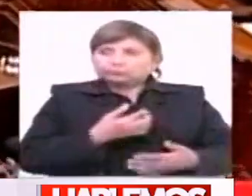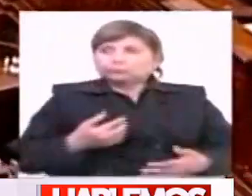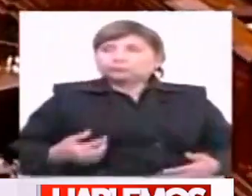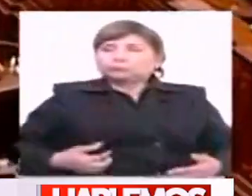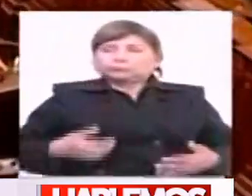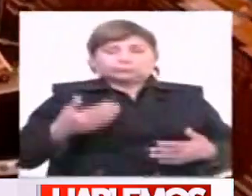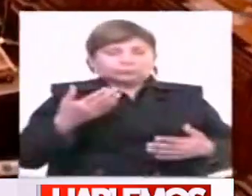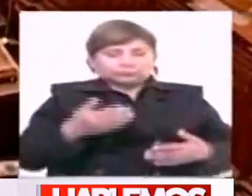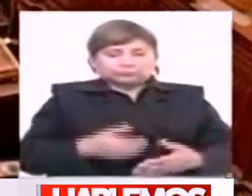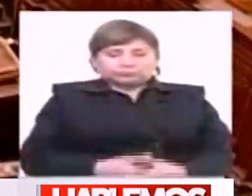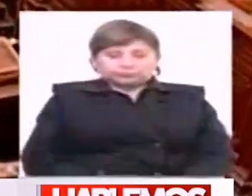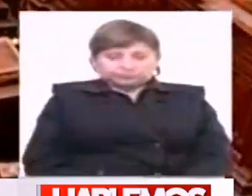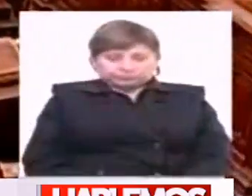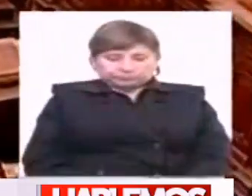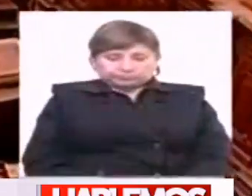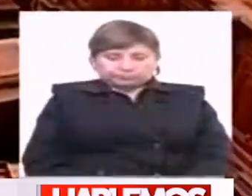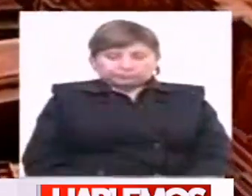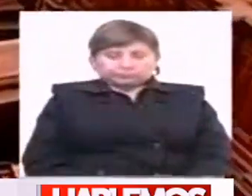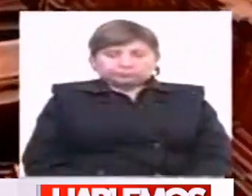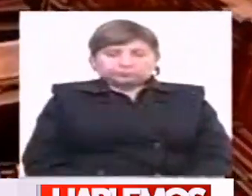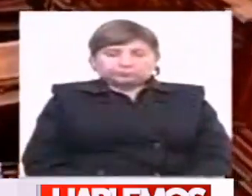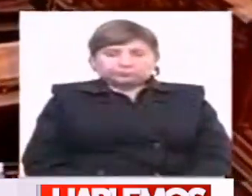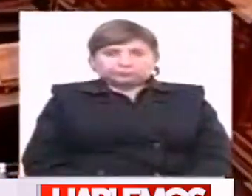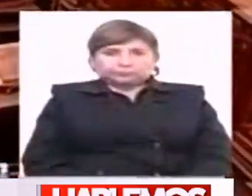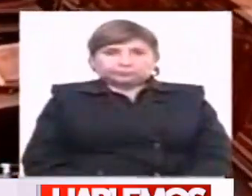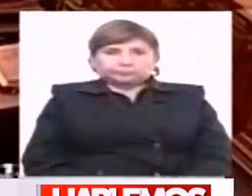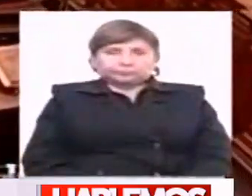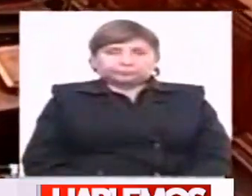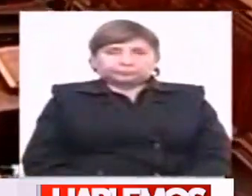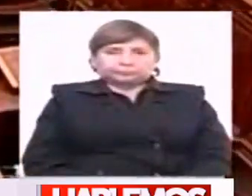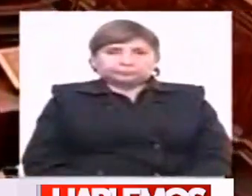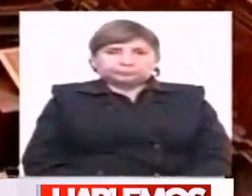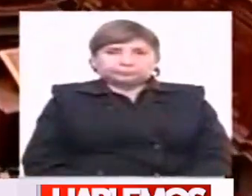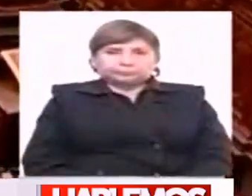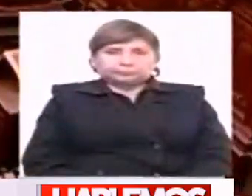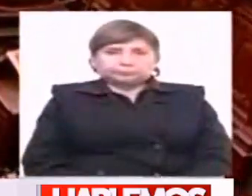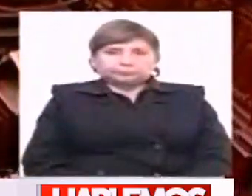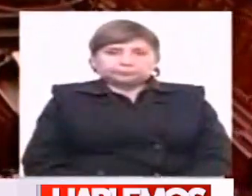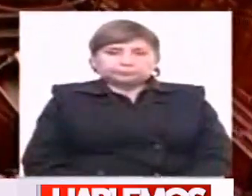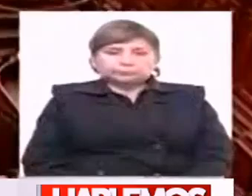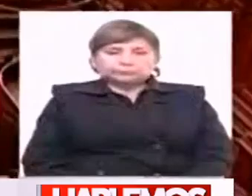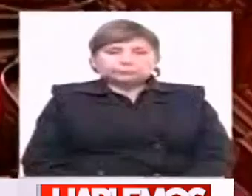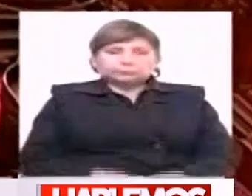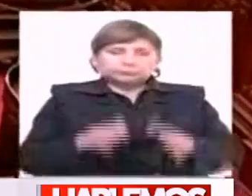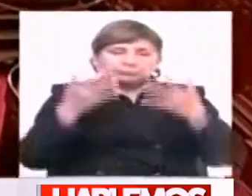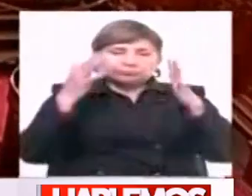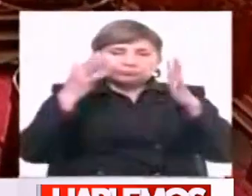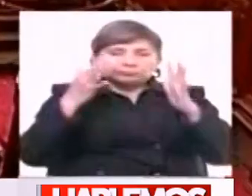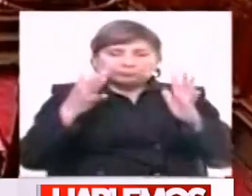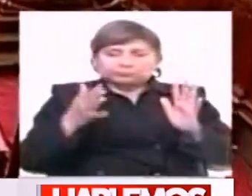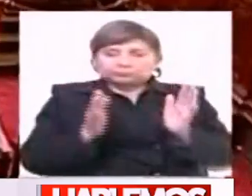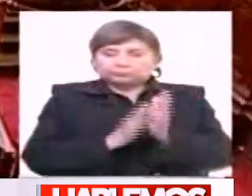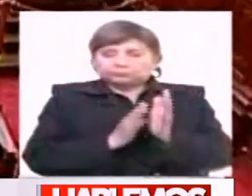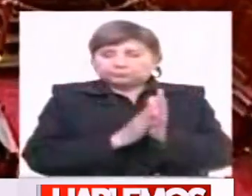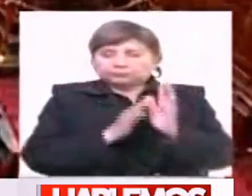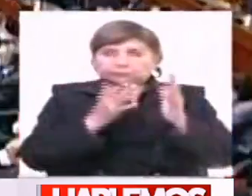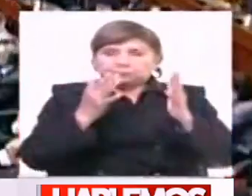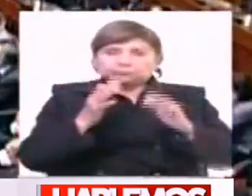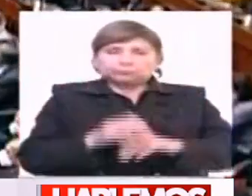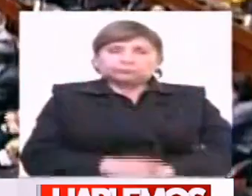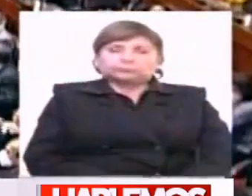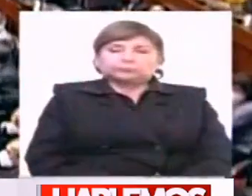absolver dudas de congresistas. Luego, habrá una última participación de voceros de las diferentes bancadas, las 9,